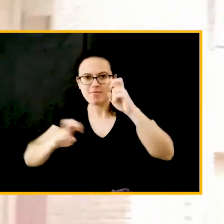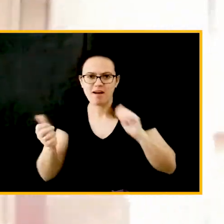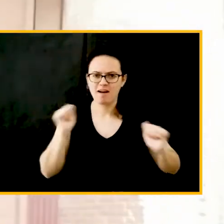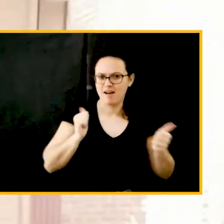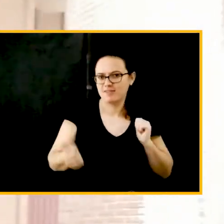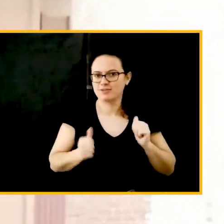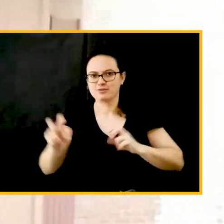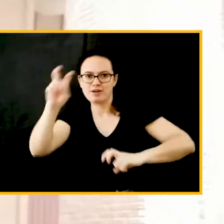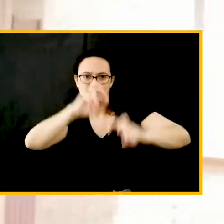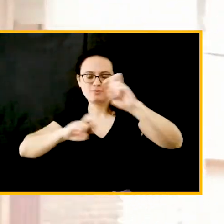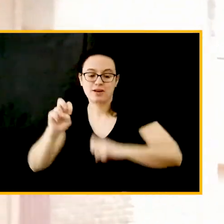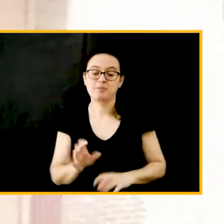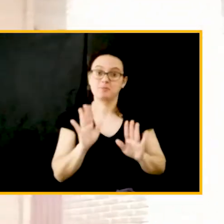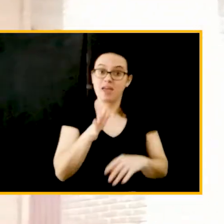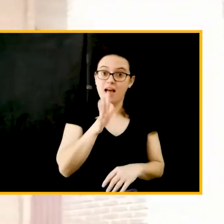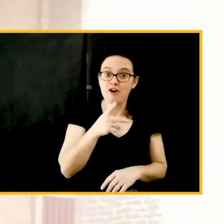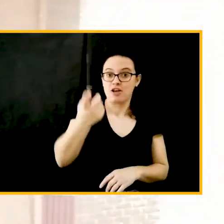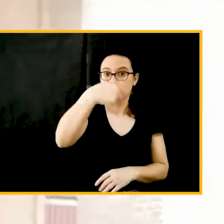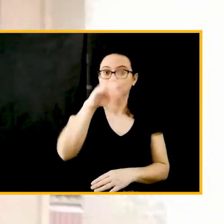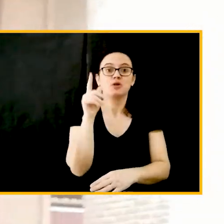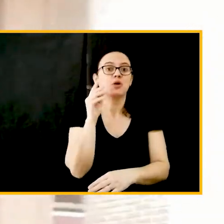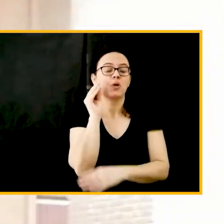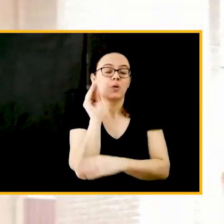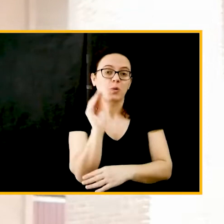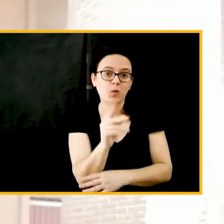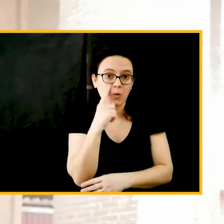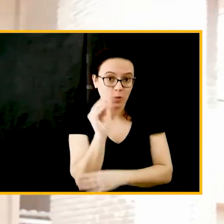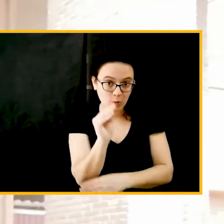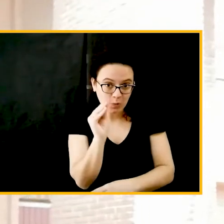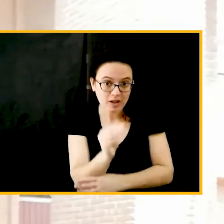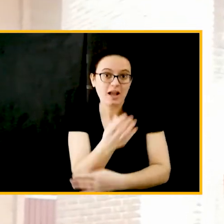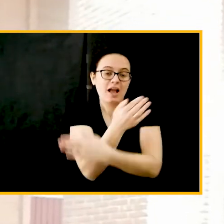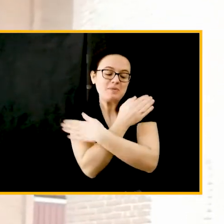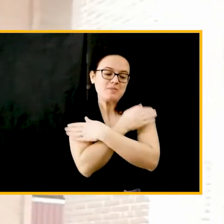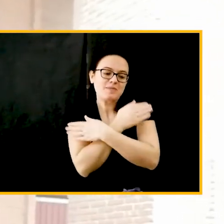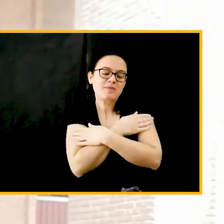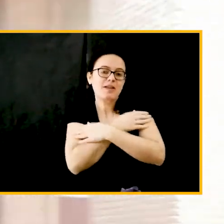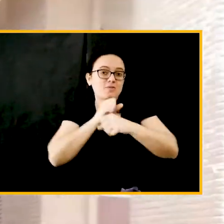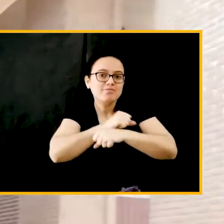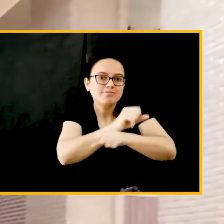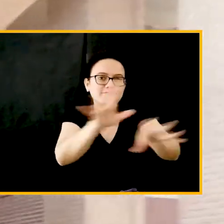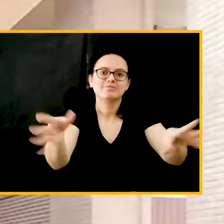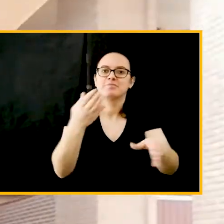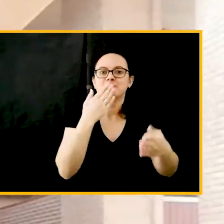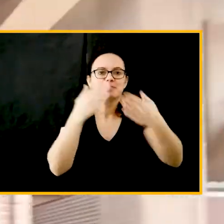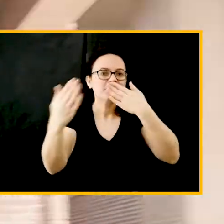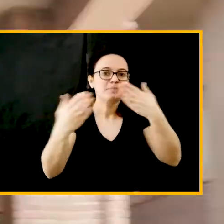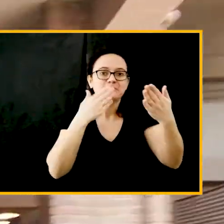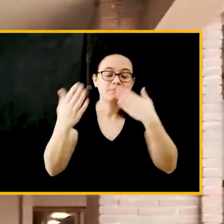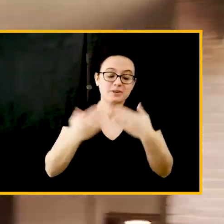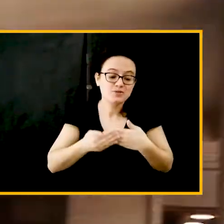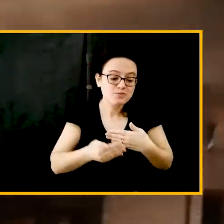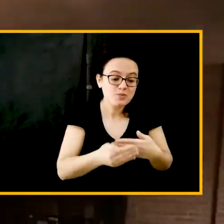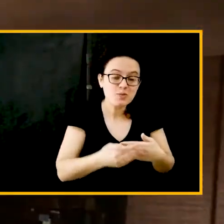Entre tanto, cuidaros, muchos abrazos de lejos y besos, y muy pronto estamos aquí